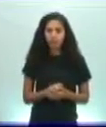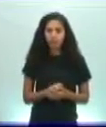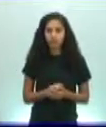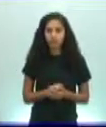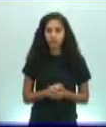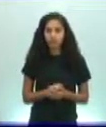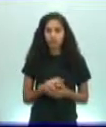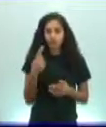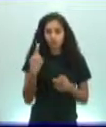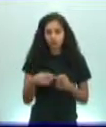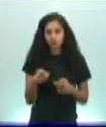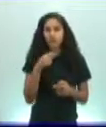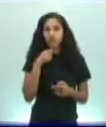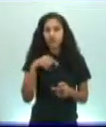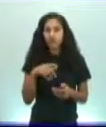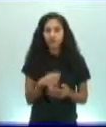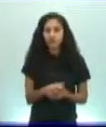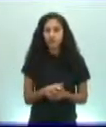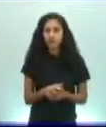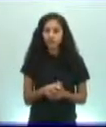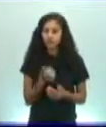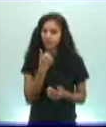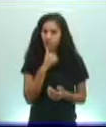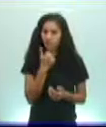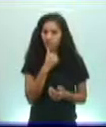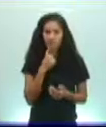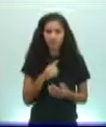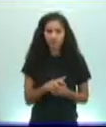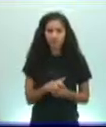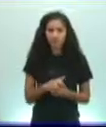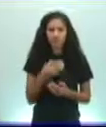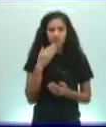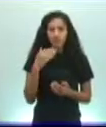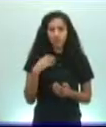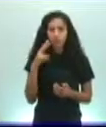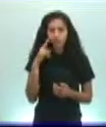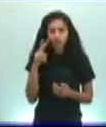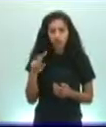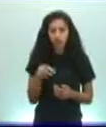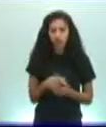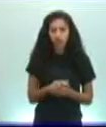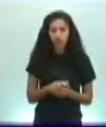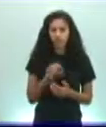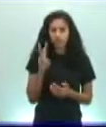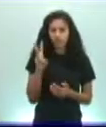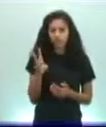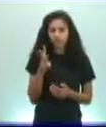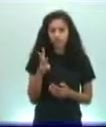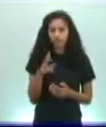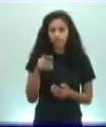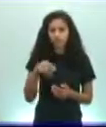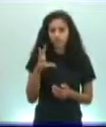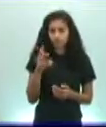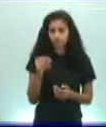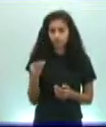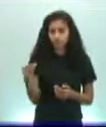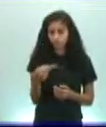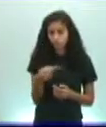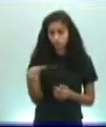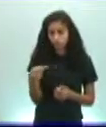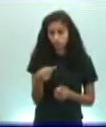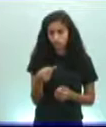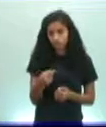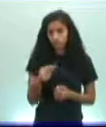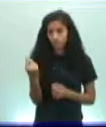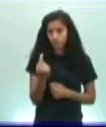En el caso del inciso B es muy sencillo. ¿Cómo hallar la raíz cúbica? Fíjense que este radicando es negativo. Solo